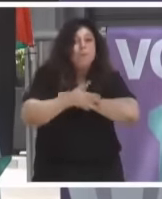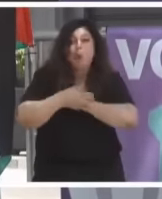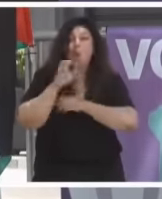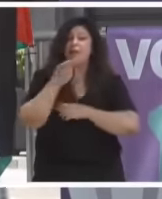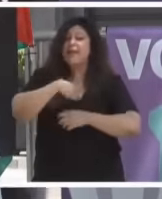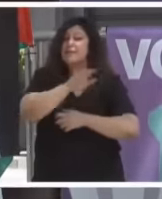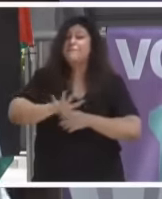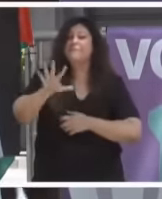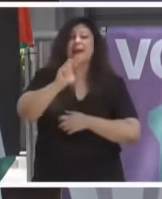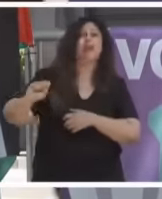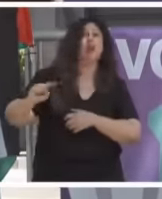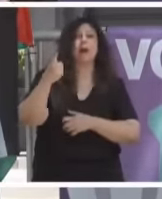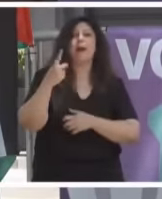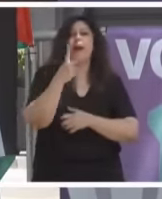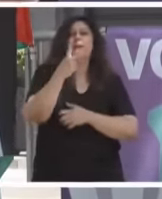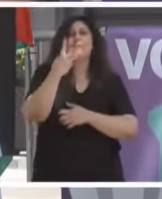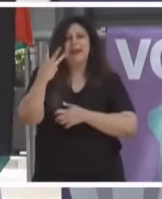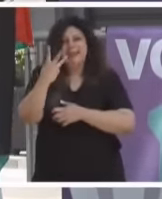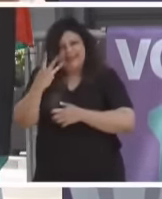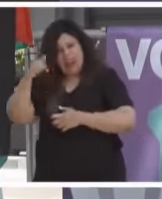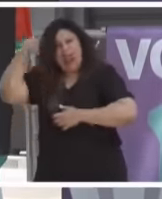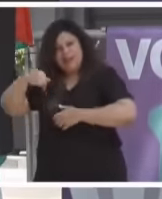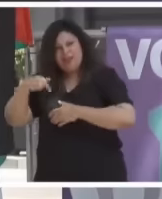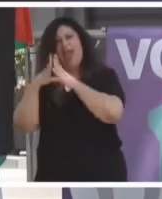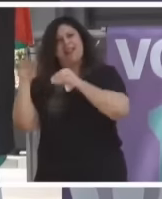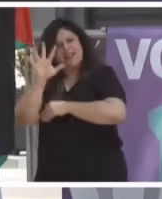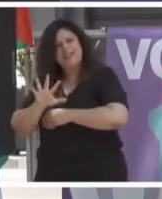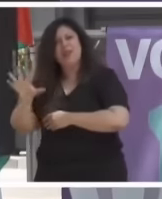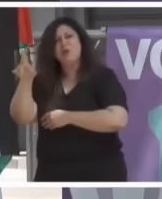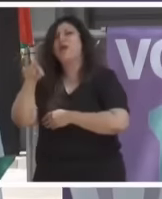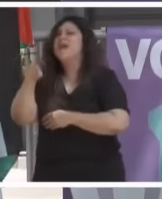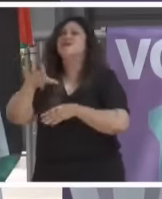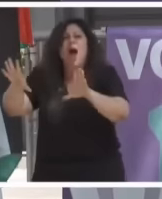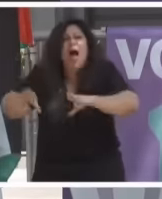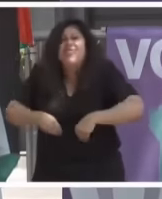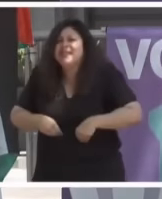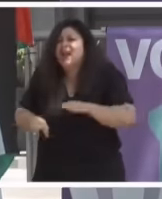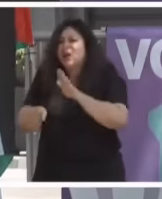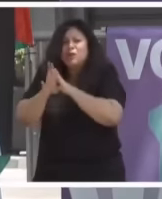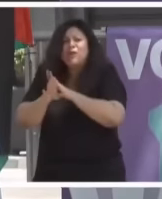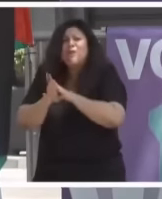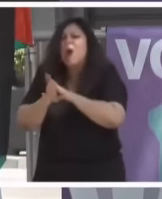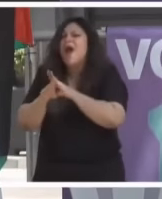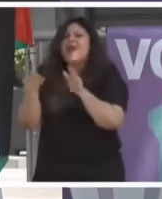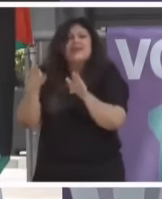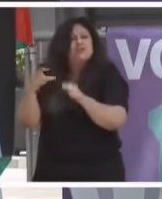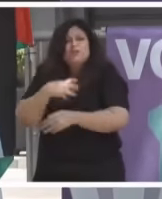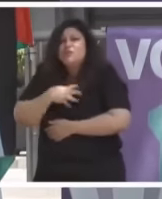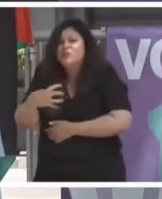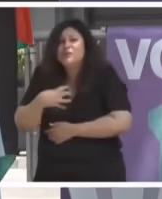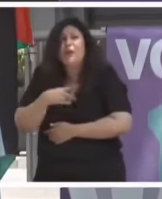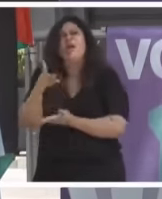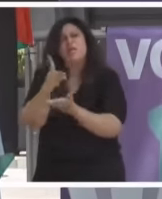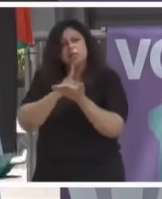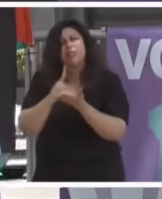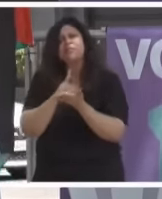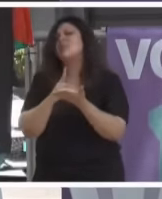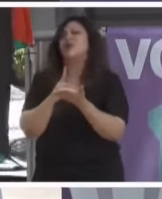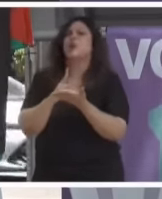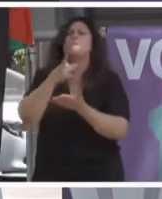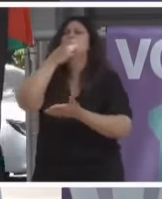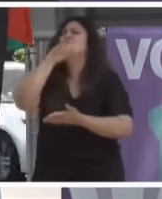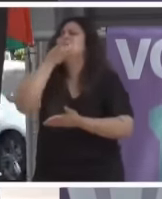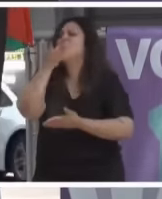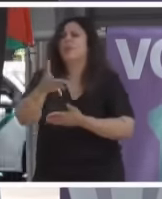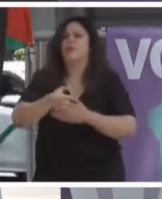país, 23 están en Andalucía. Eso es inaceptable, eso es inasumible y son datos para la